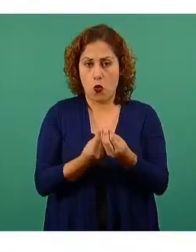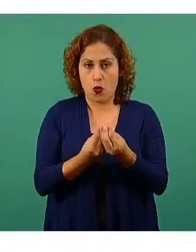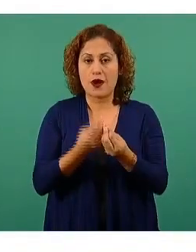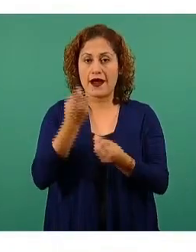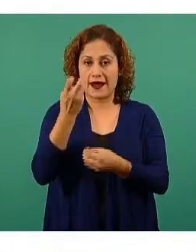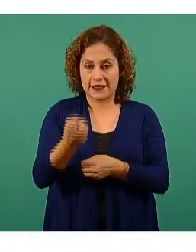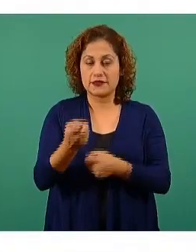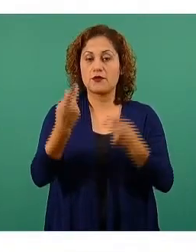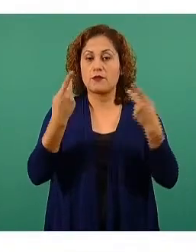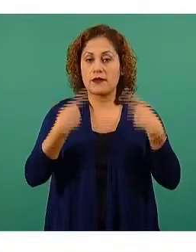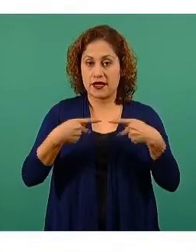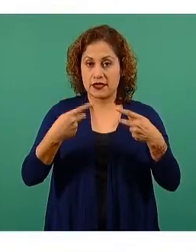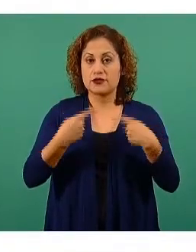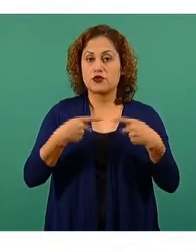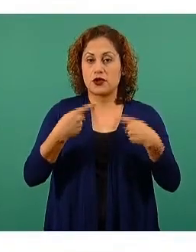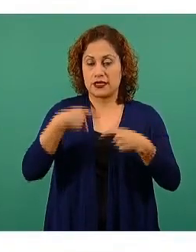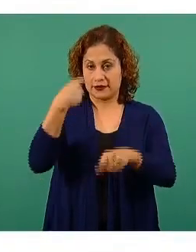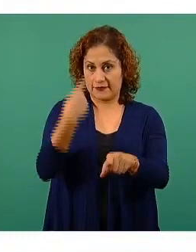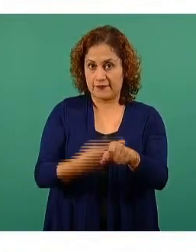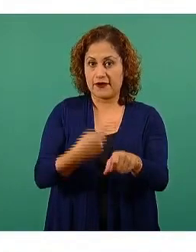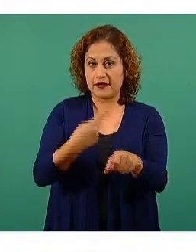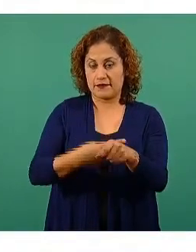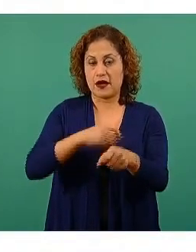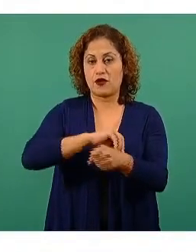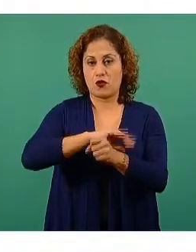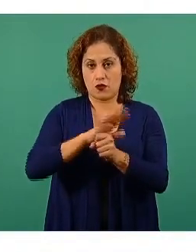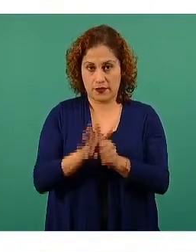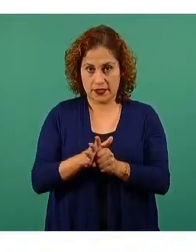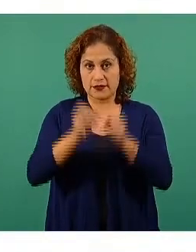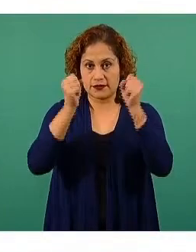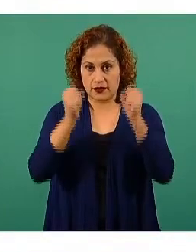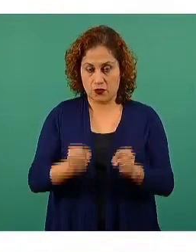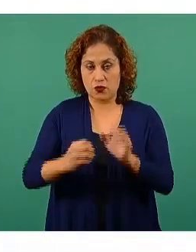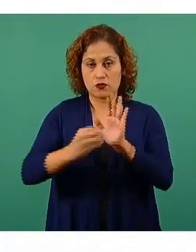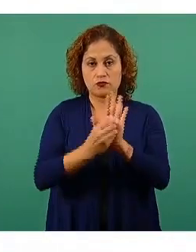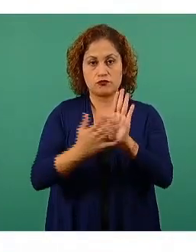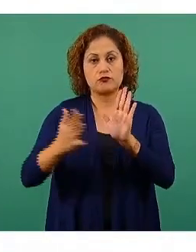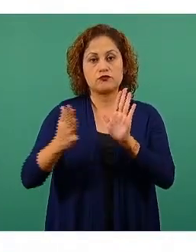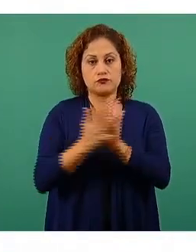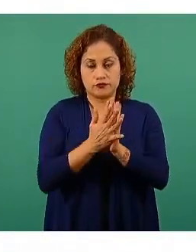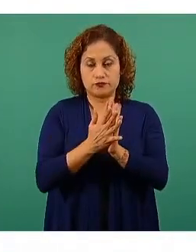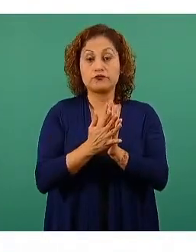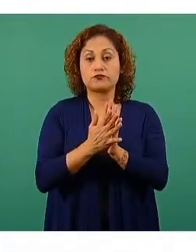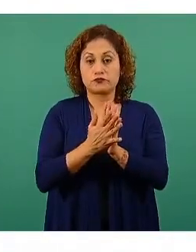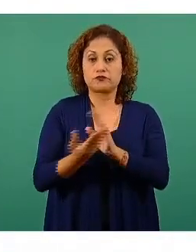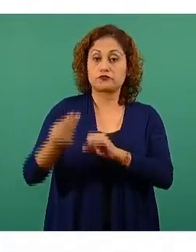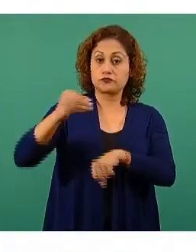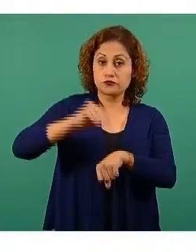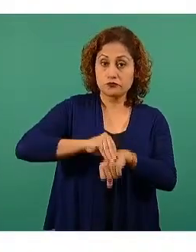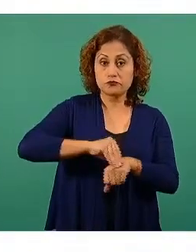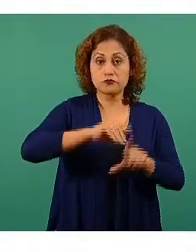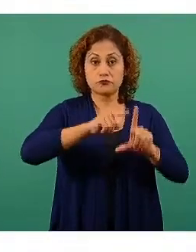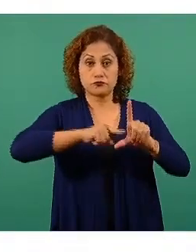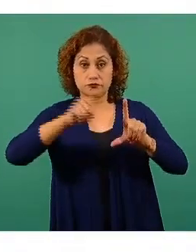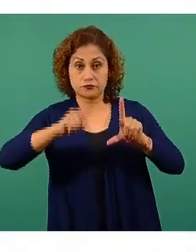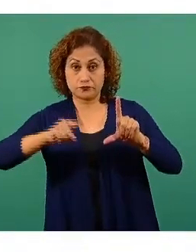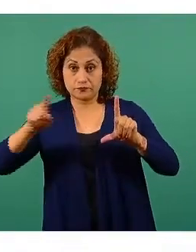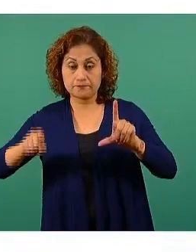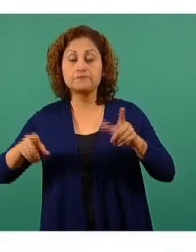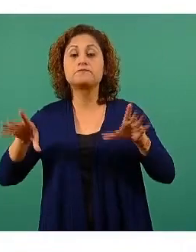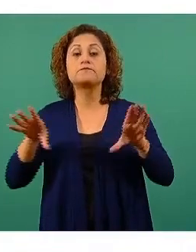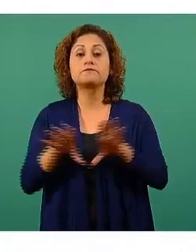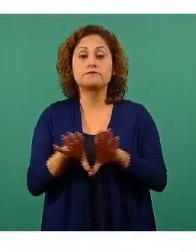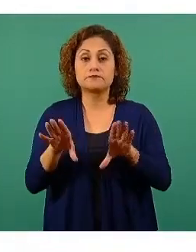de COVID-19. Y entonces al obviamente distribuirlas y graficarlas, podemos ver la forma que